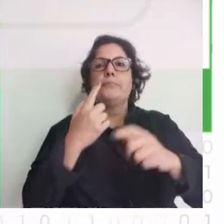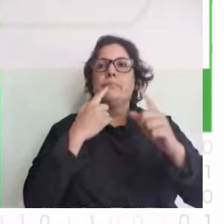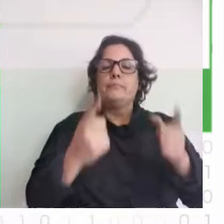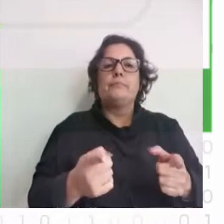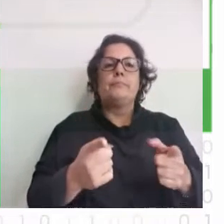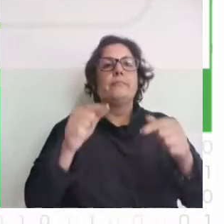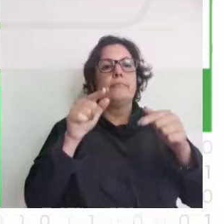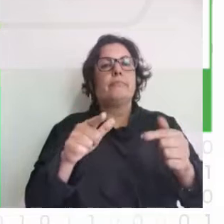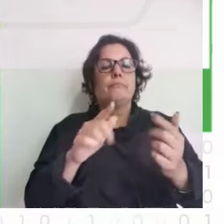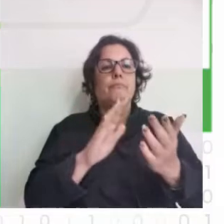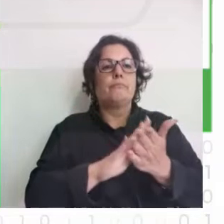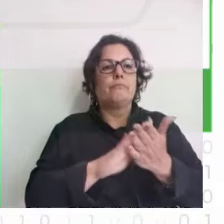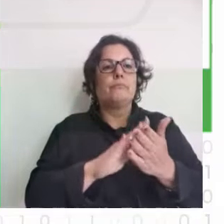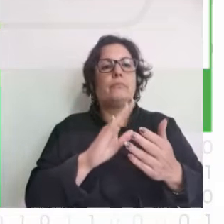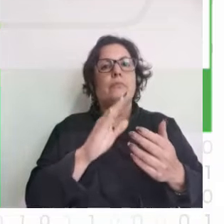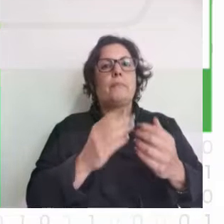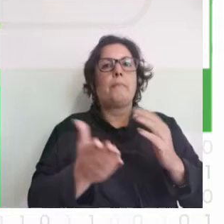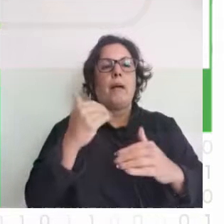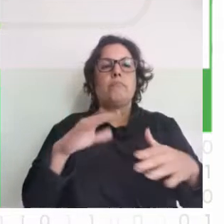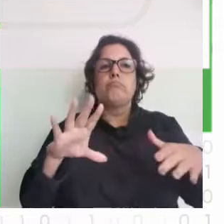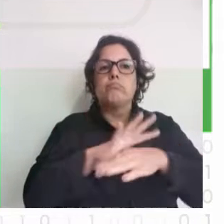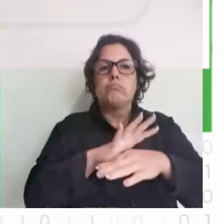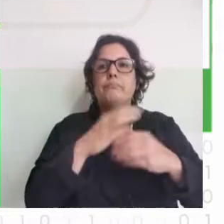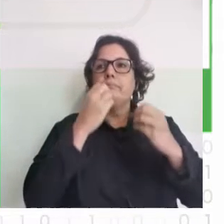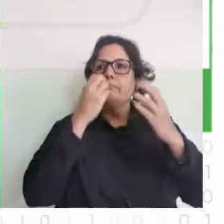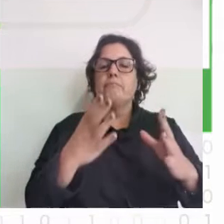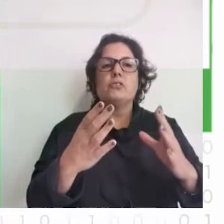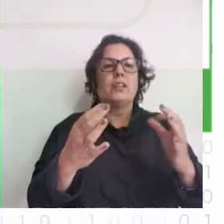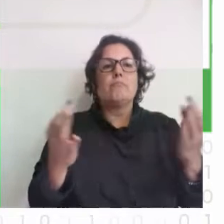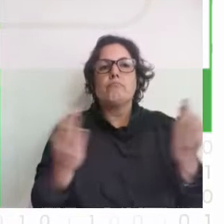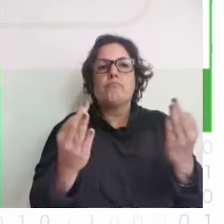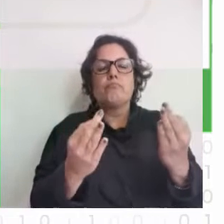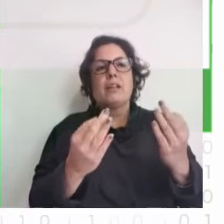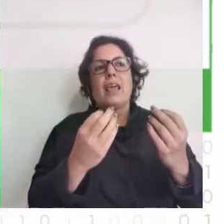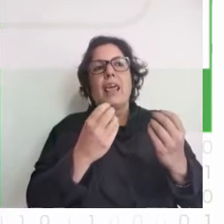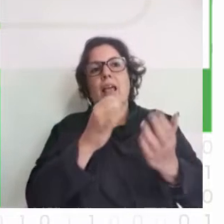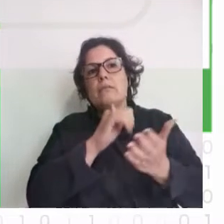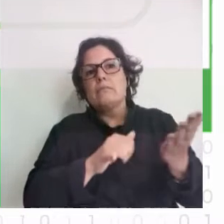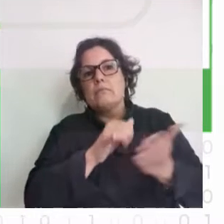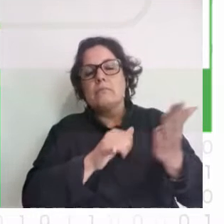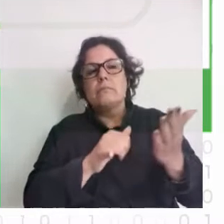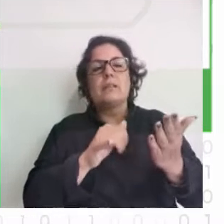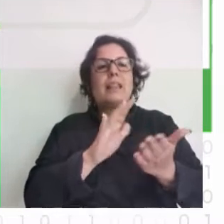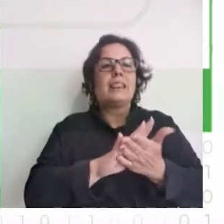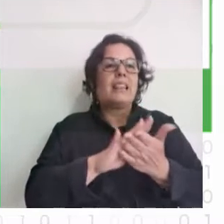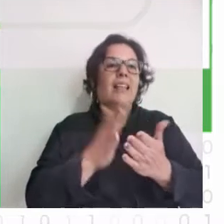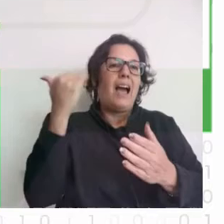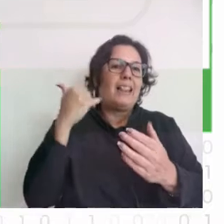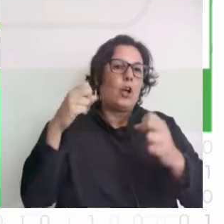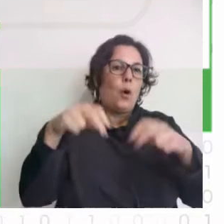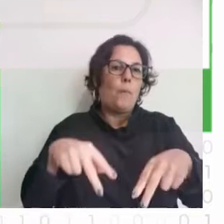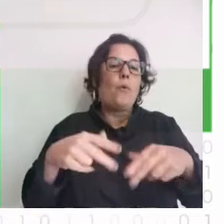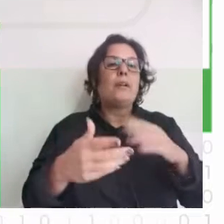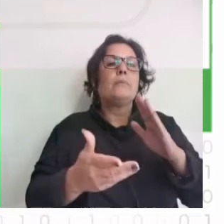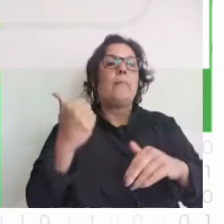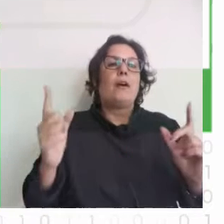test generan mayor precisión, mejoran la exactitud en la estimación de la habilidad en relación a los test convencionales, y son test más cortos, o sea, se